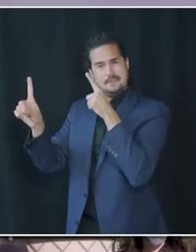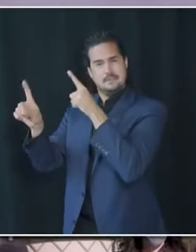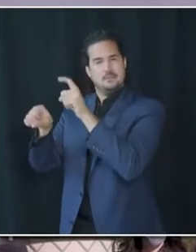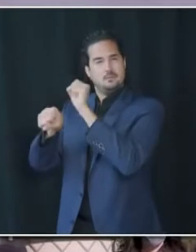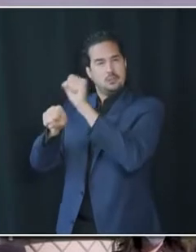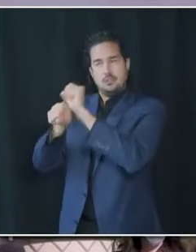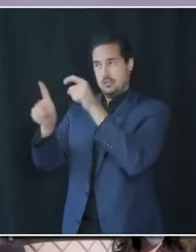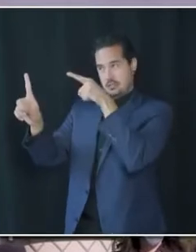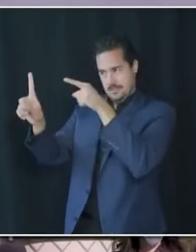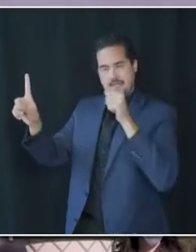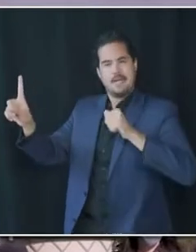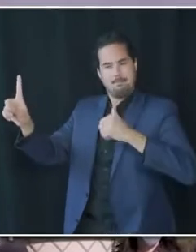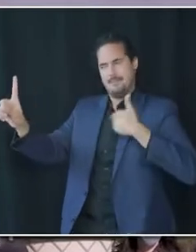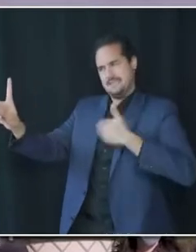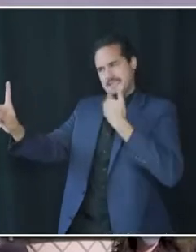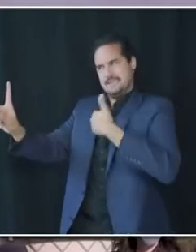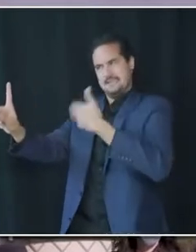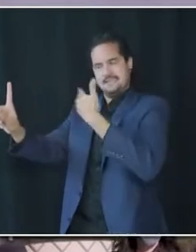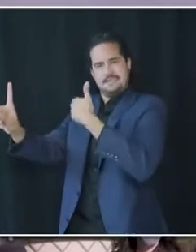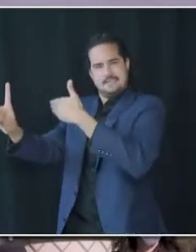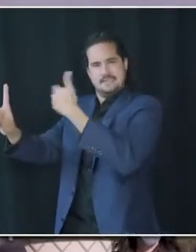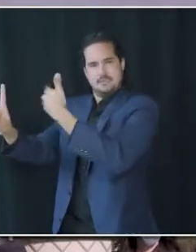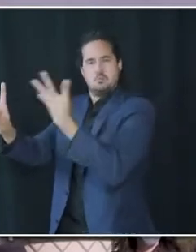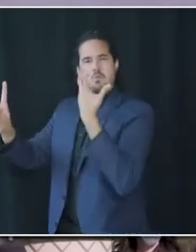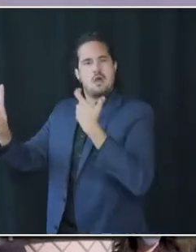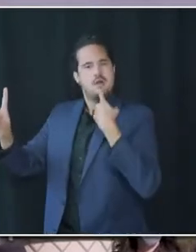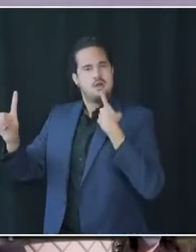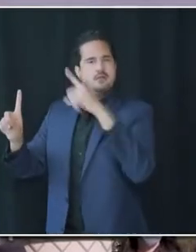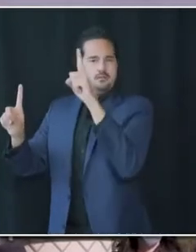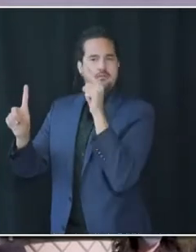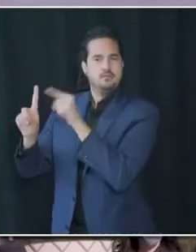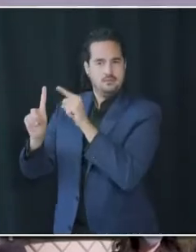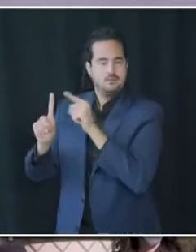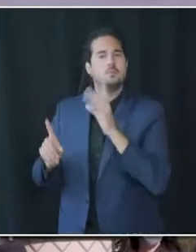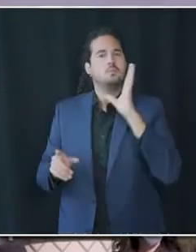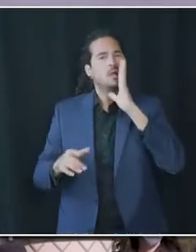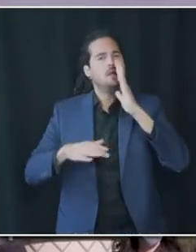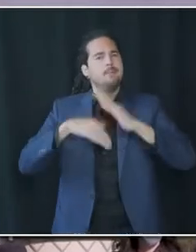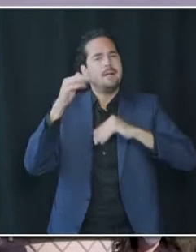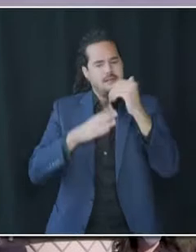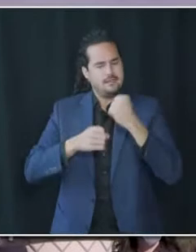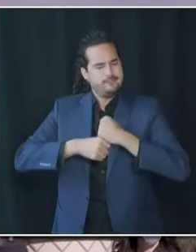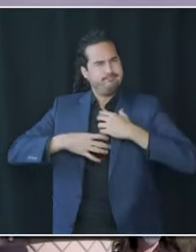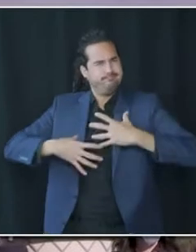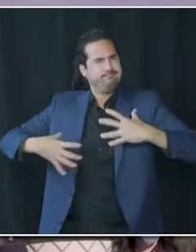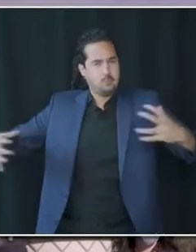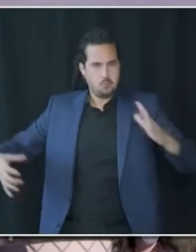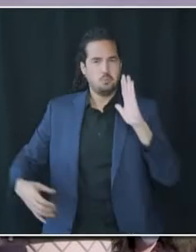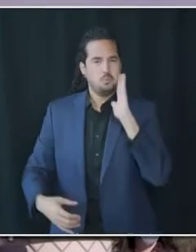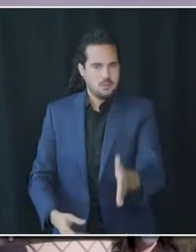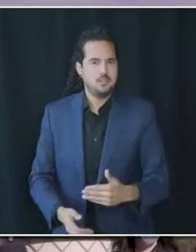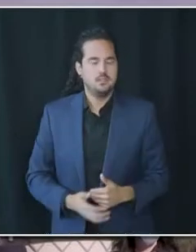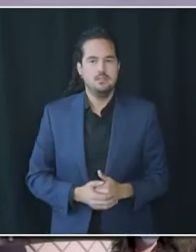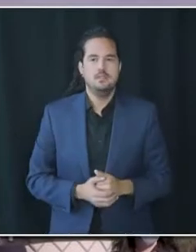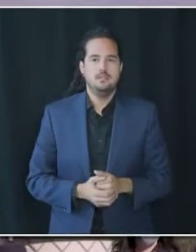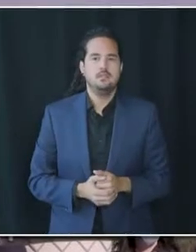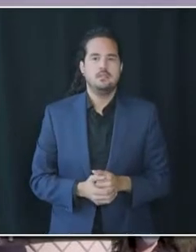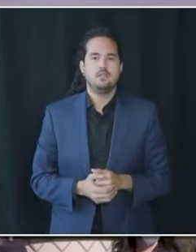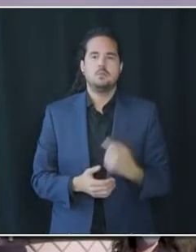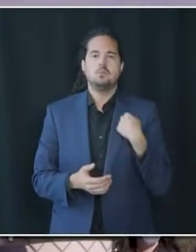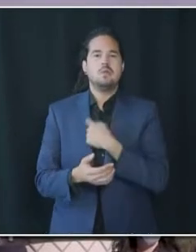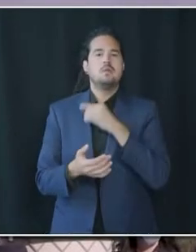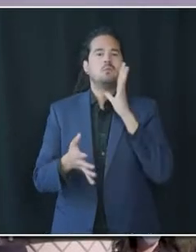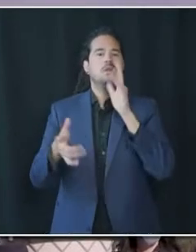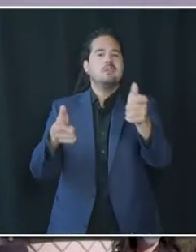considerable y seguiremos haciéndolo en las próximas semanas y meses hasta que podamos erradicar